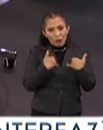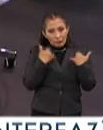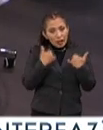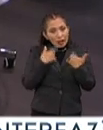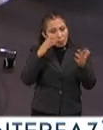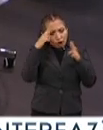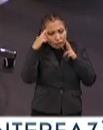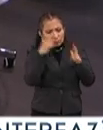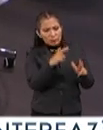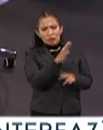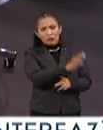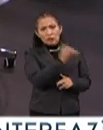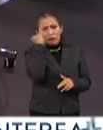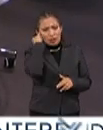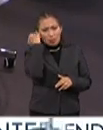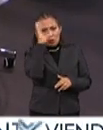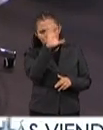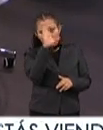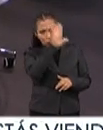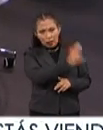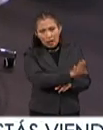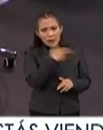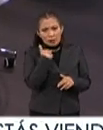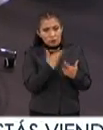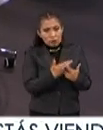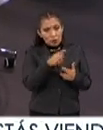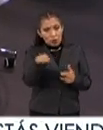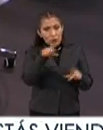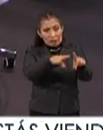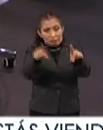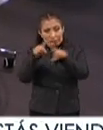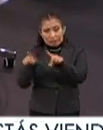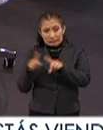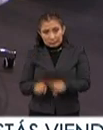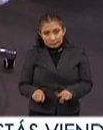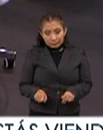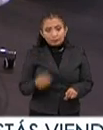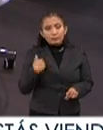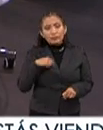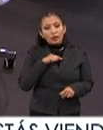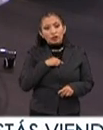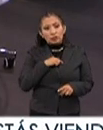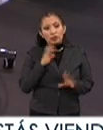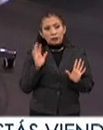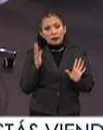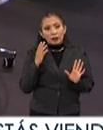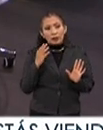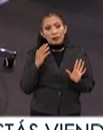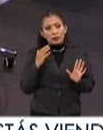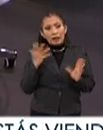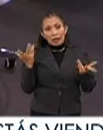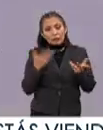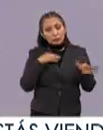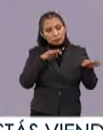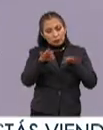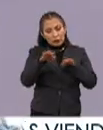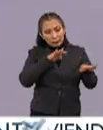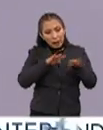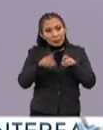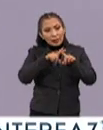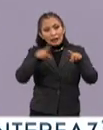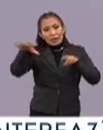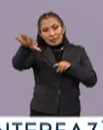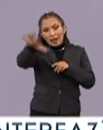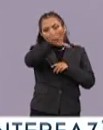jóvenes el respeto para esas culturas y para esa riqueza. Entonces, nos dimos a la labor